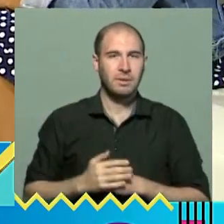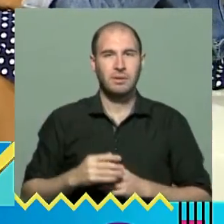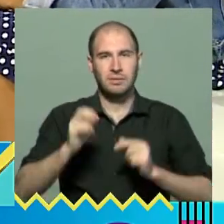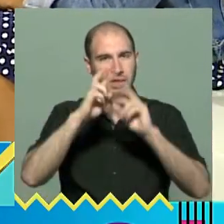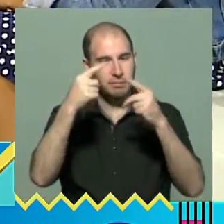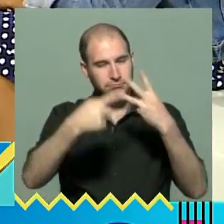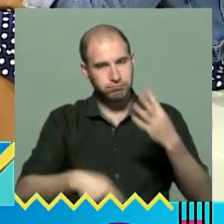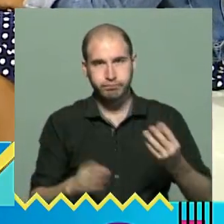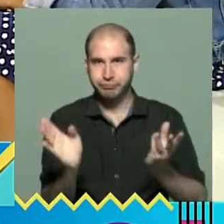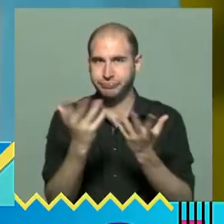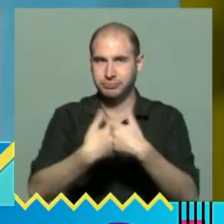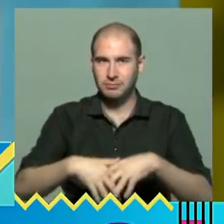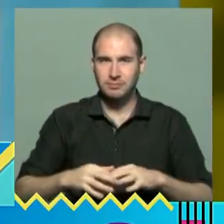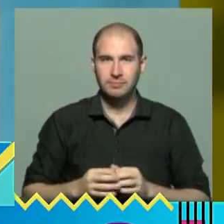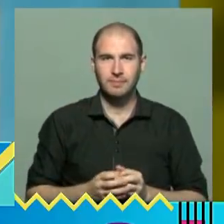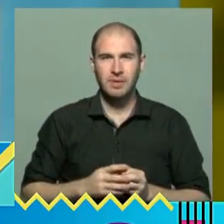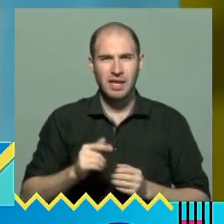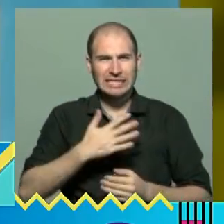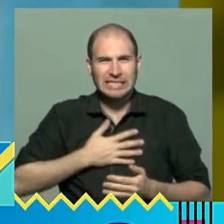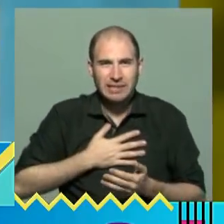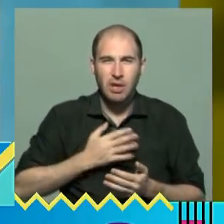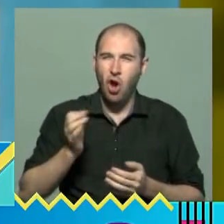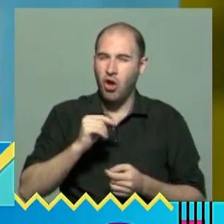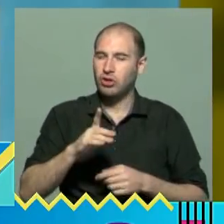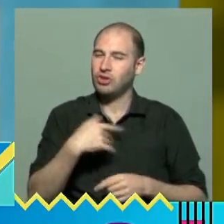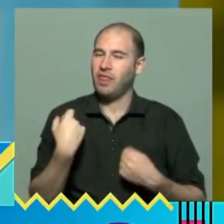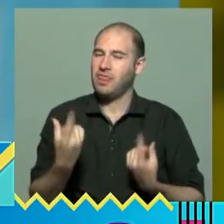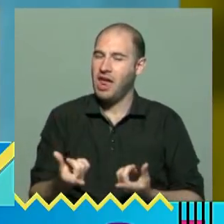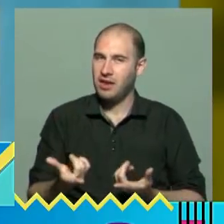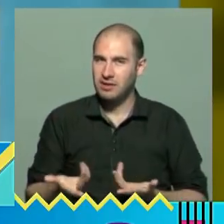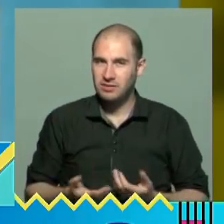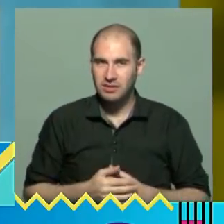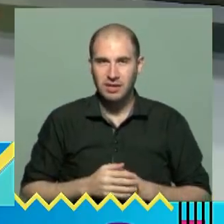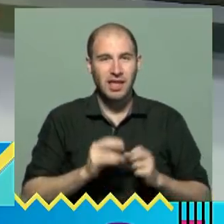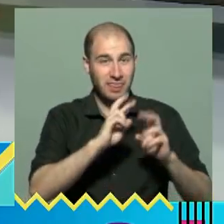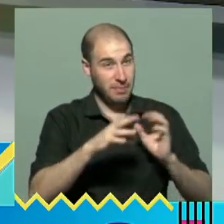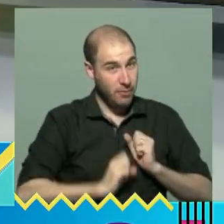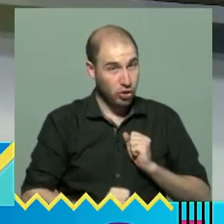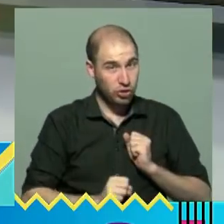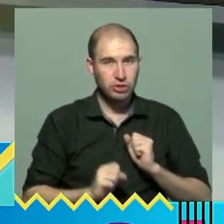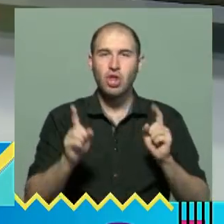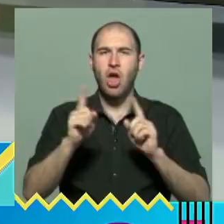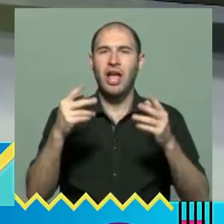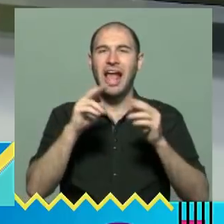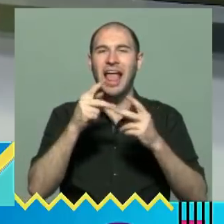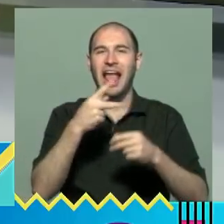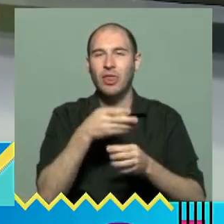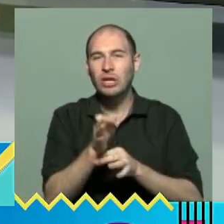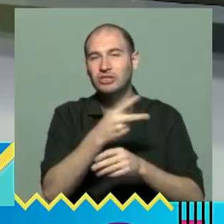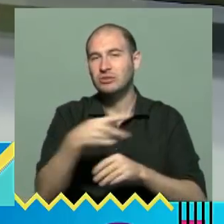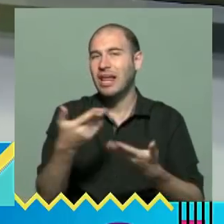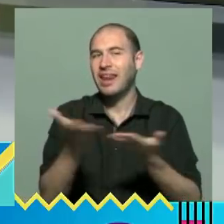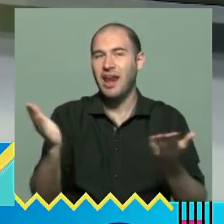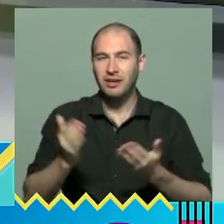de cuestiones que se han involucrado en eso. ¿Es sensible o la hemos vuelto sensible? ¿En el tema aborto? No, en la educación sexual en